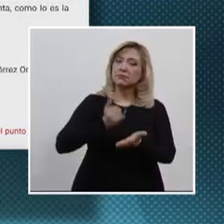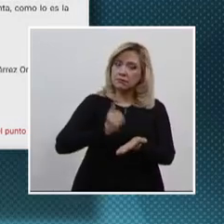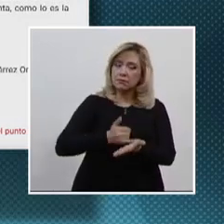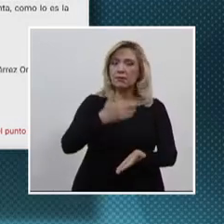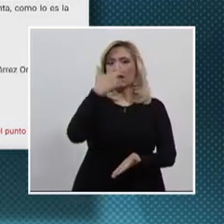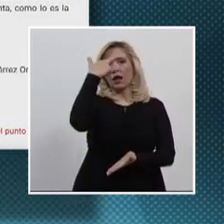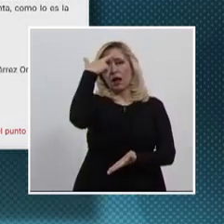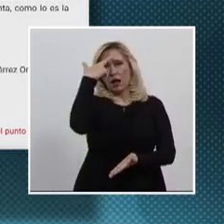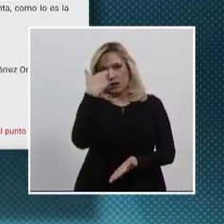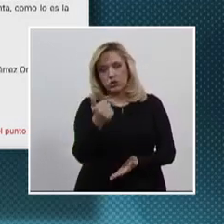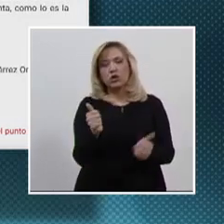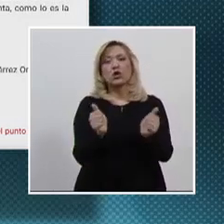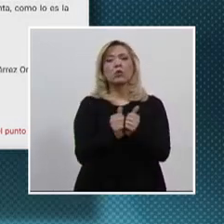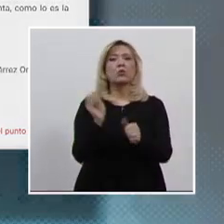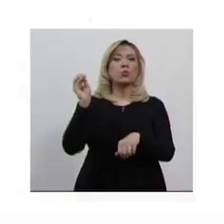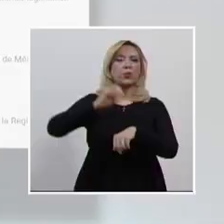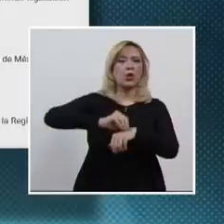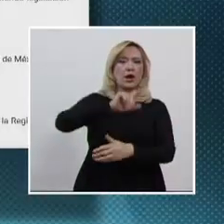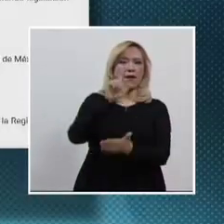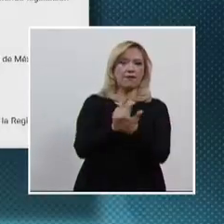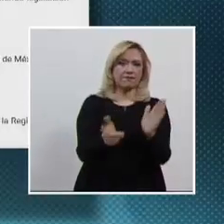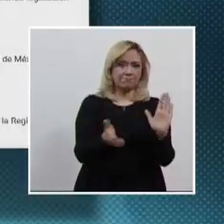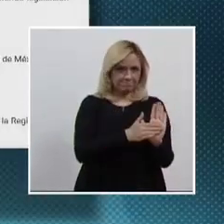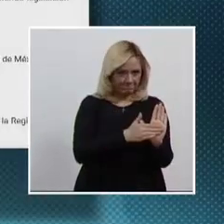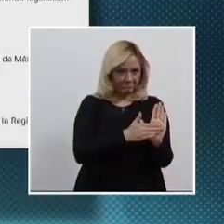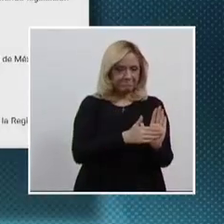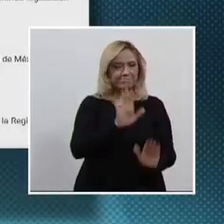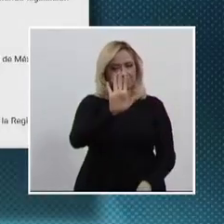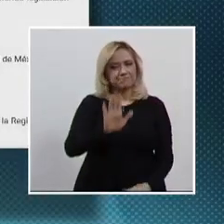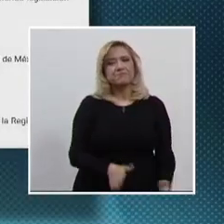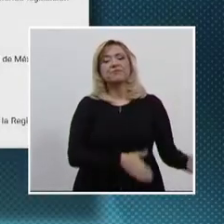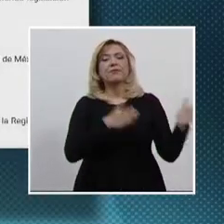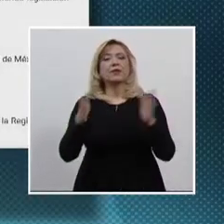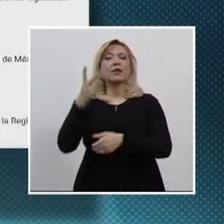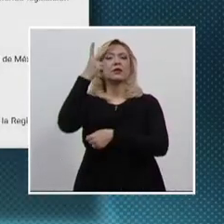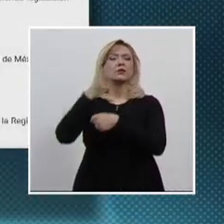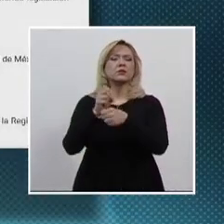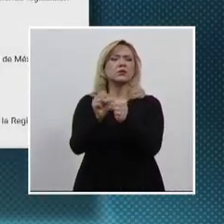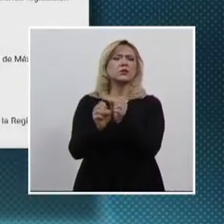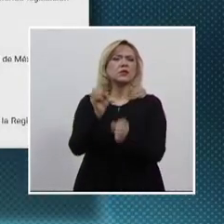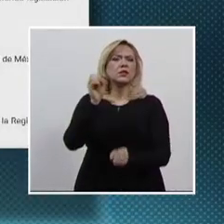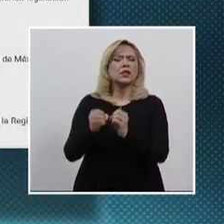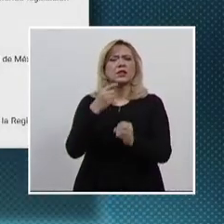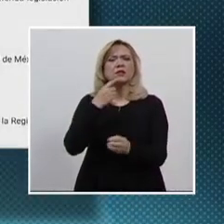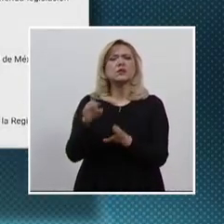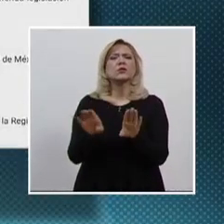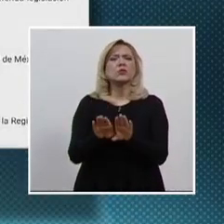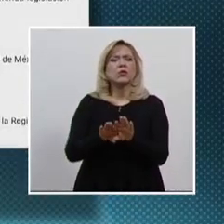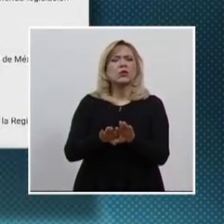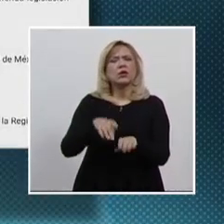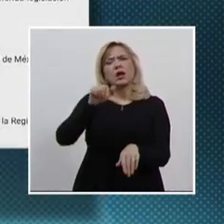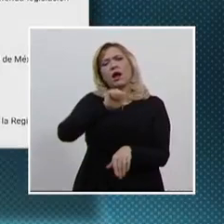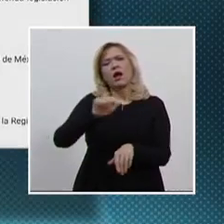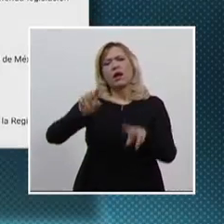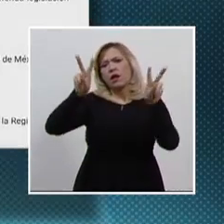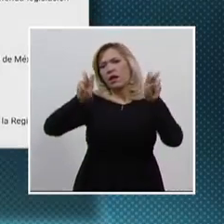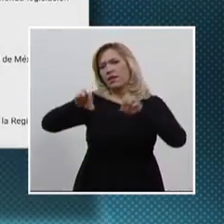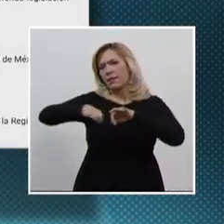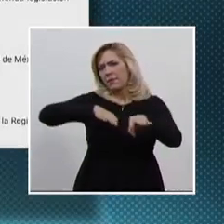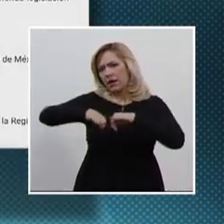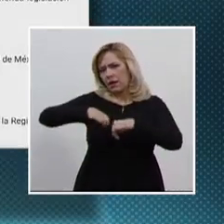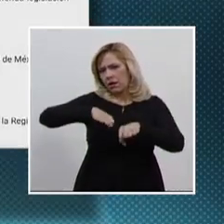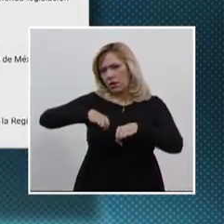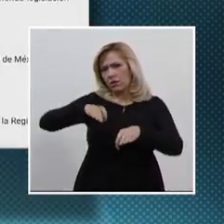razonabilidad legislativa. Por su parte, la segunda sala publicó un criterio sobre el procedimiento laboral tributario en el que establece